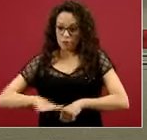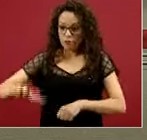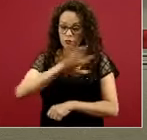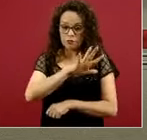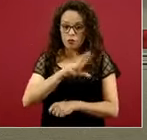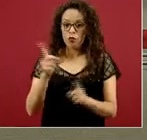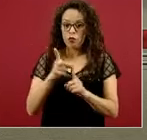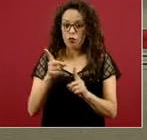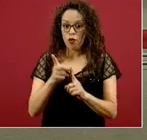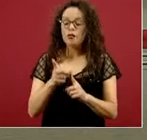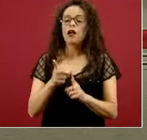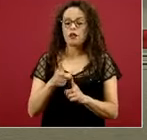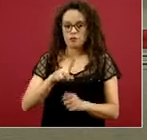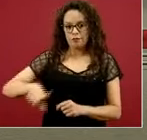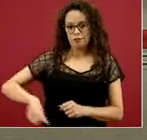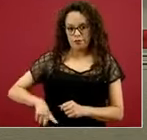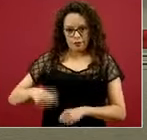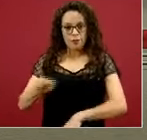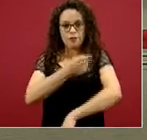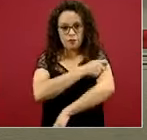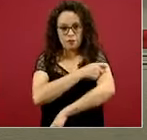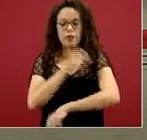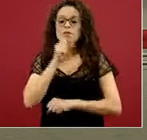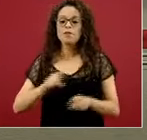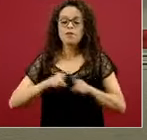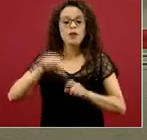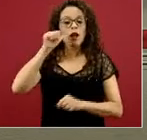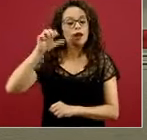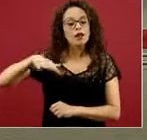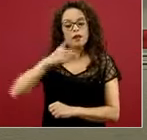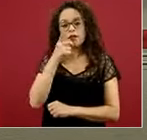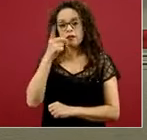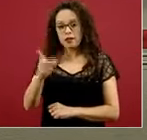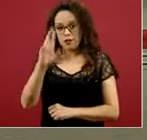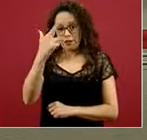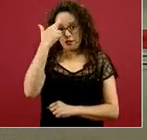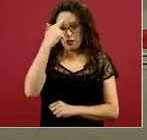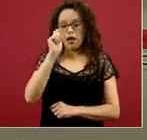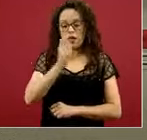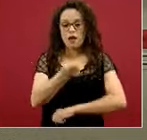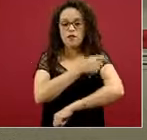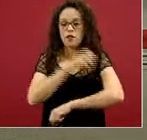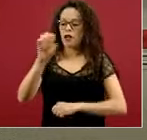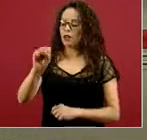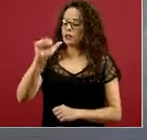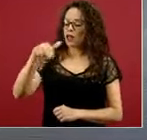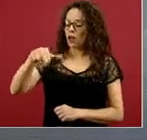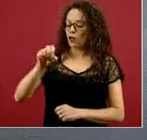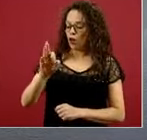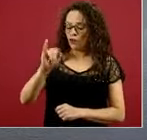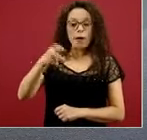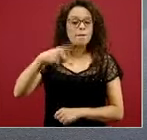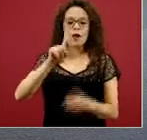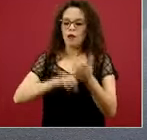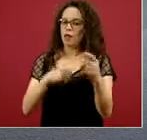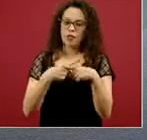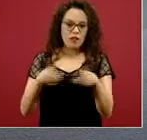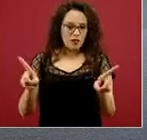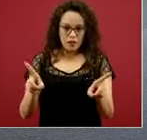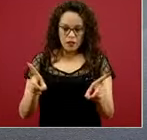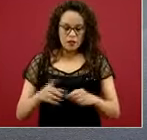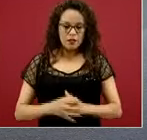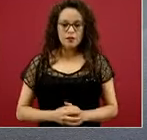la vacuna que, como también se recordó ayer, que se aplica, que también es una vacuna de Sanofi, pero es diferente,